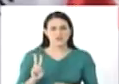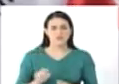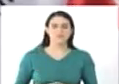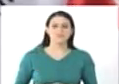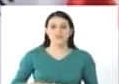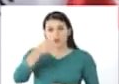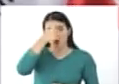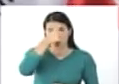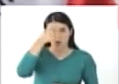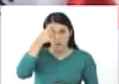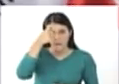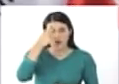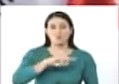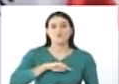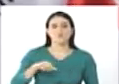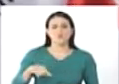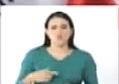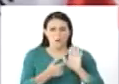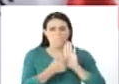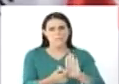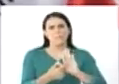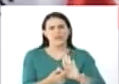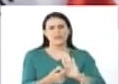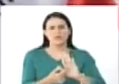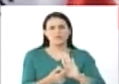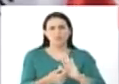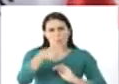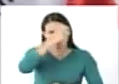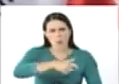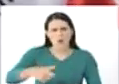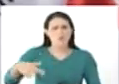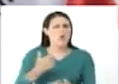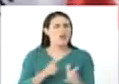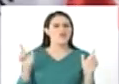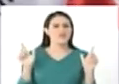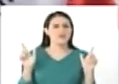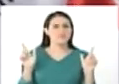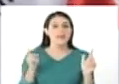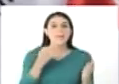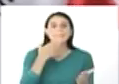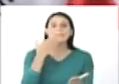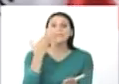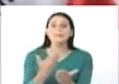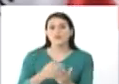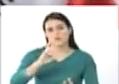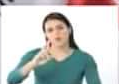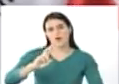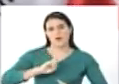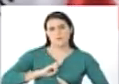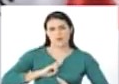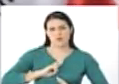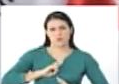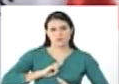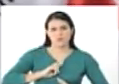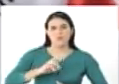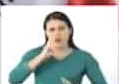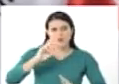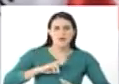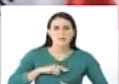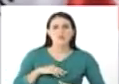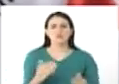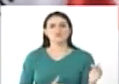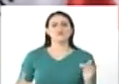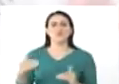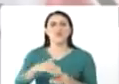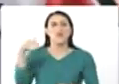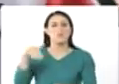le corresponde al pueblo expresarse libremente. Exigimos respeto al sagrado ejercicio de soberanía a través